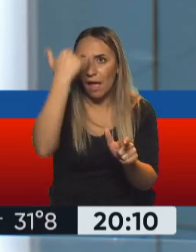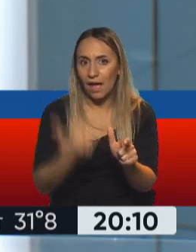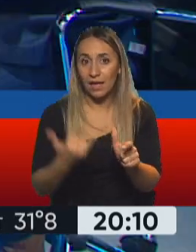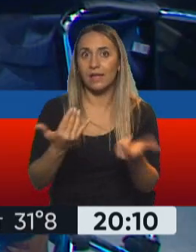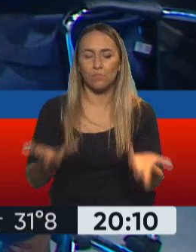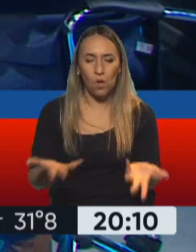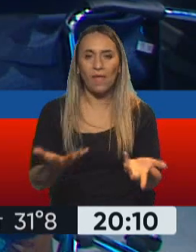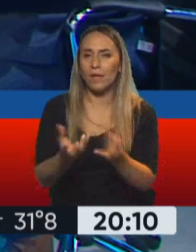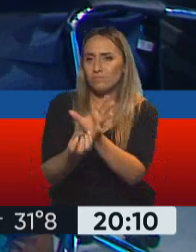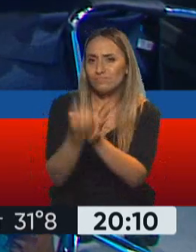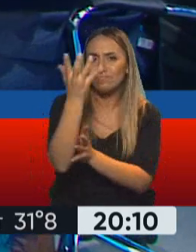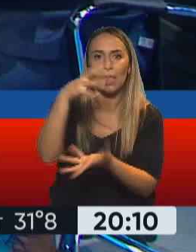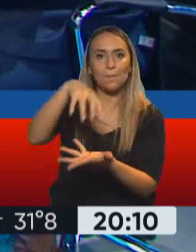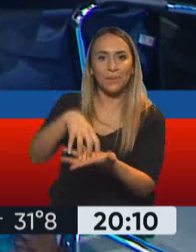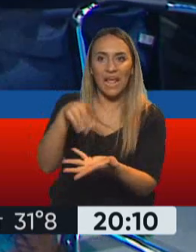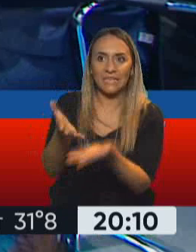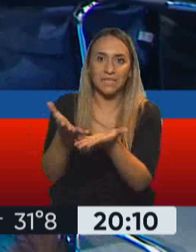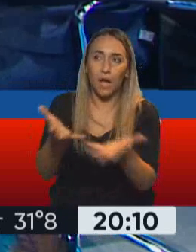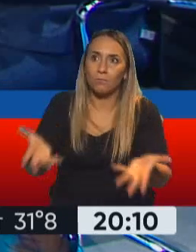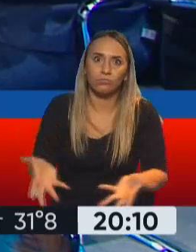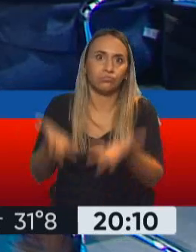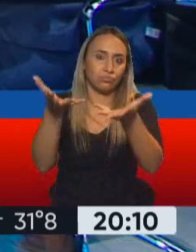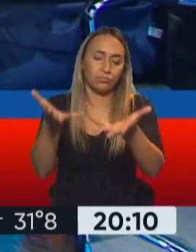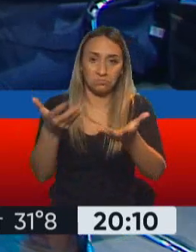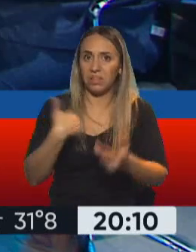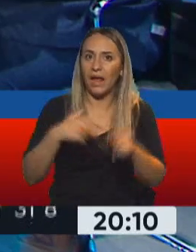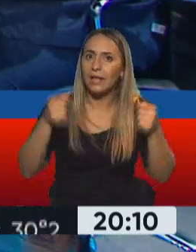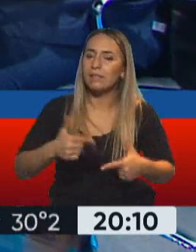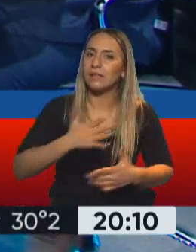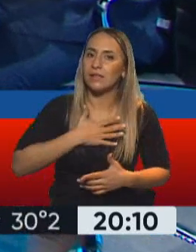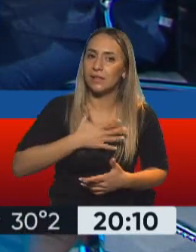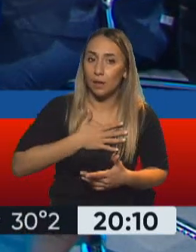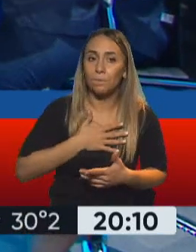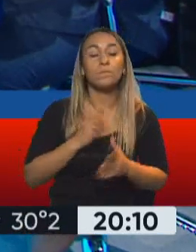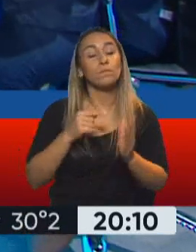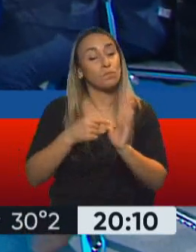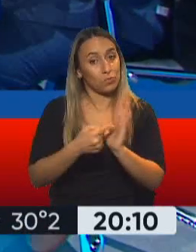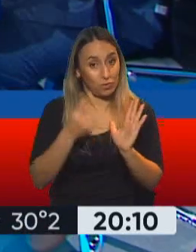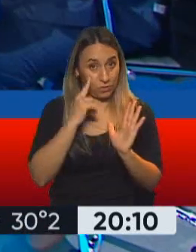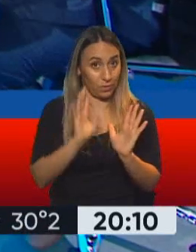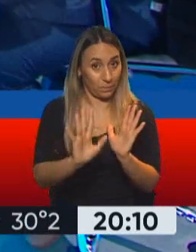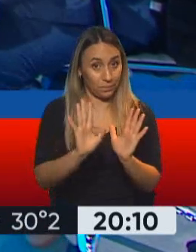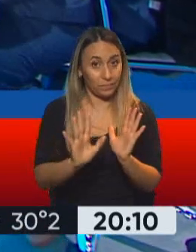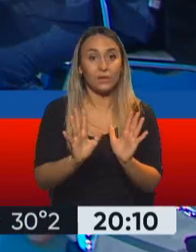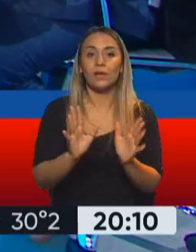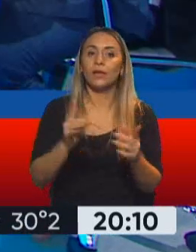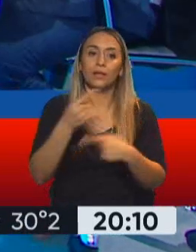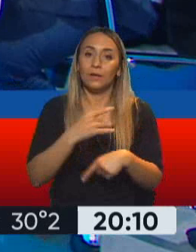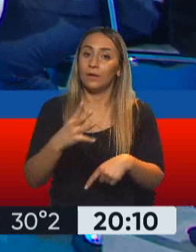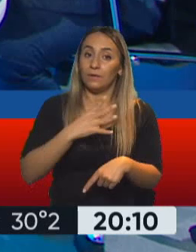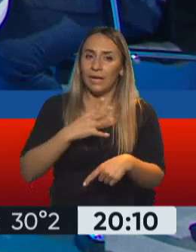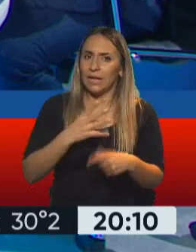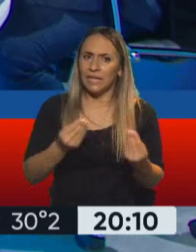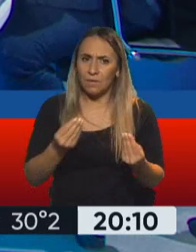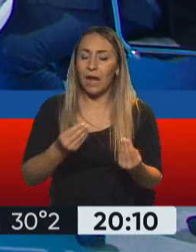gente que puede efectivamente llevarlo a cabo, pero bueno, también la contrapartida de esto es ver qué falta para que efectivamente en Argentina